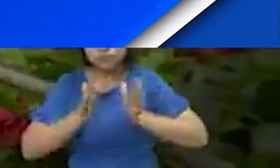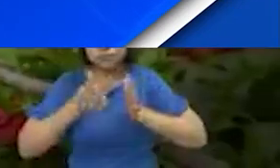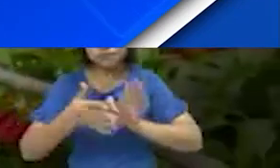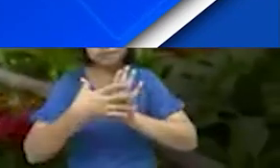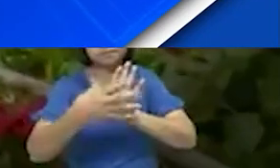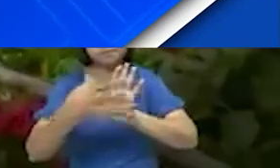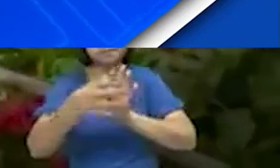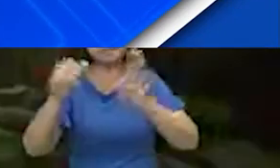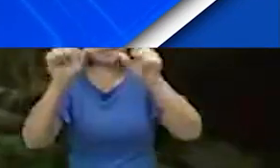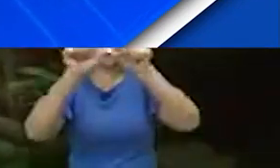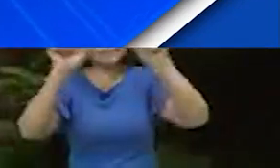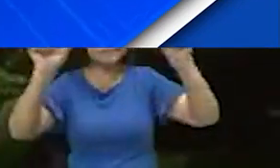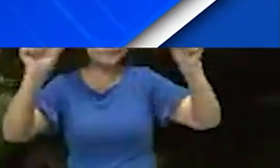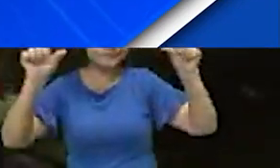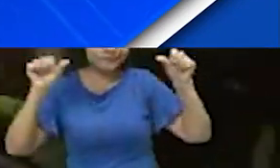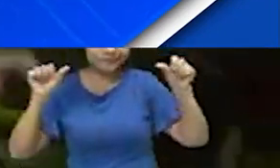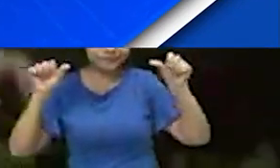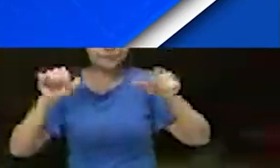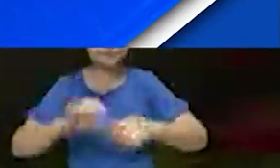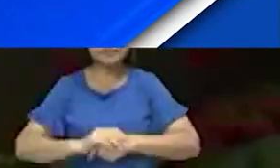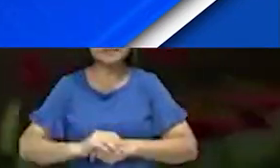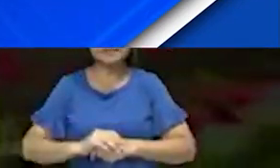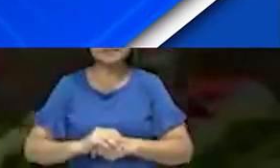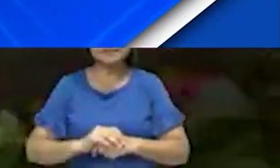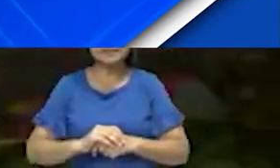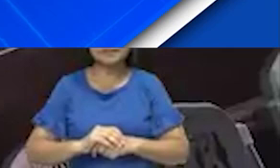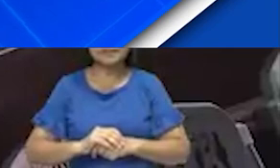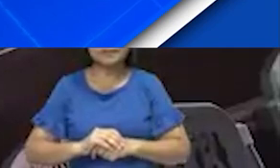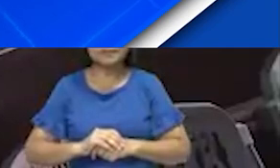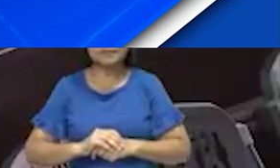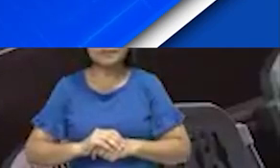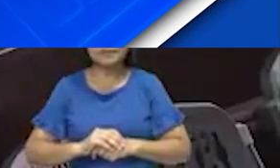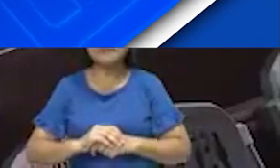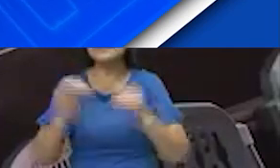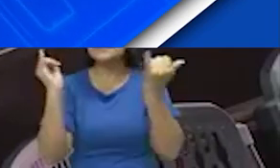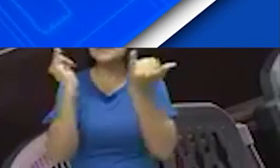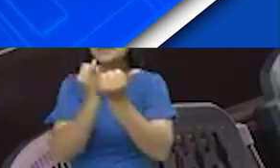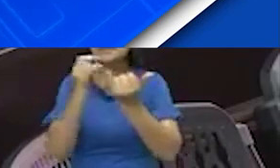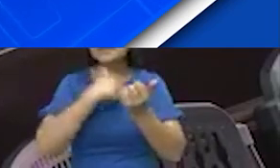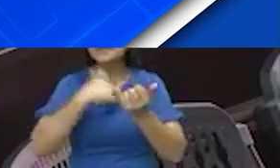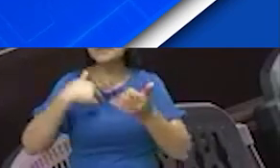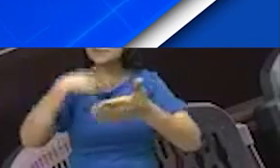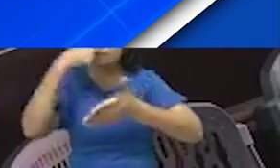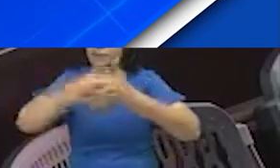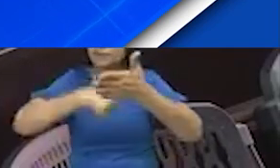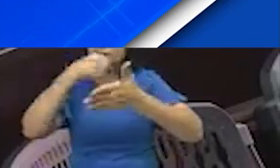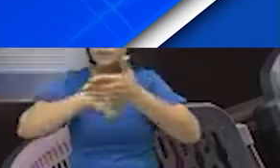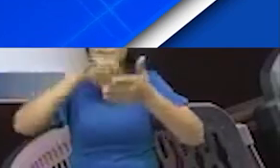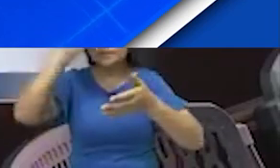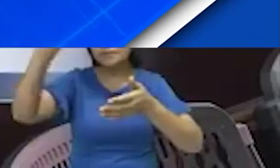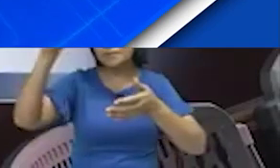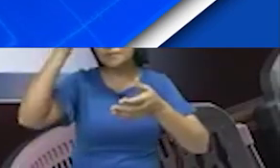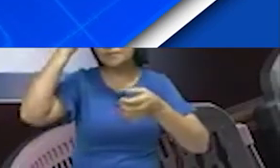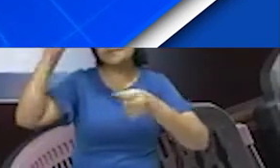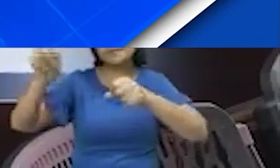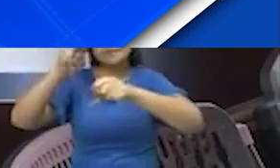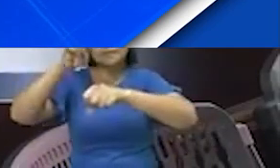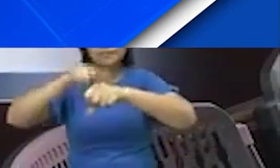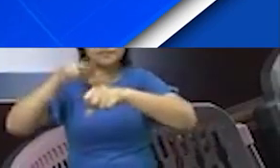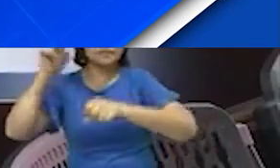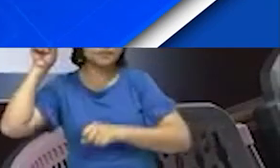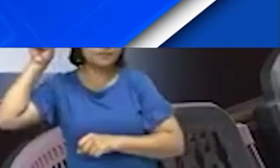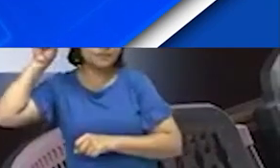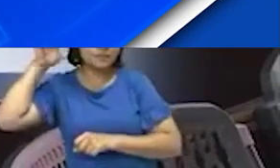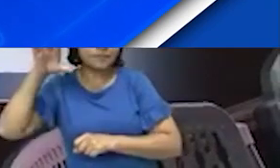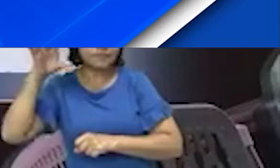votos a favor de 91 posibles y sin extensiones los diputados nicaragüenses declararon al zoológico nacional como el